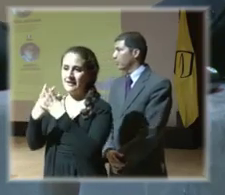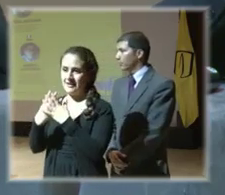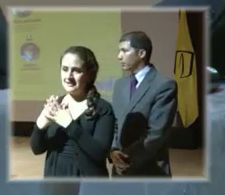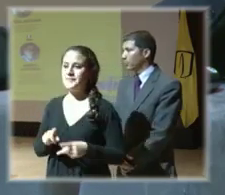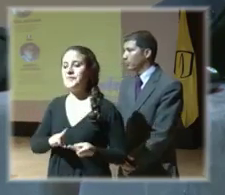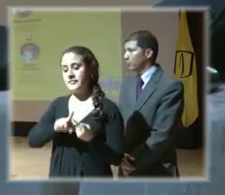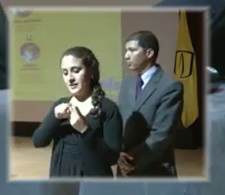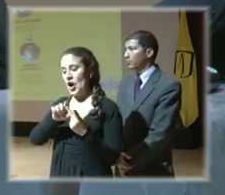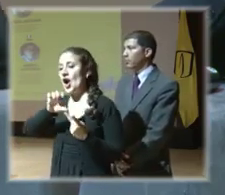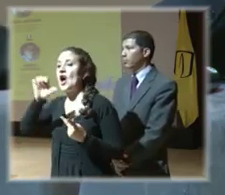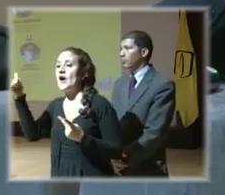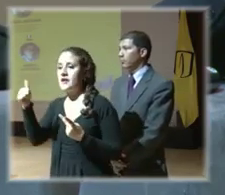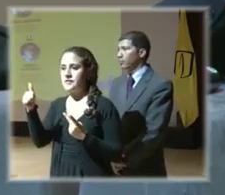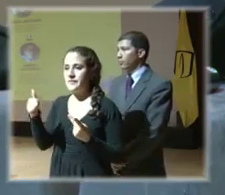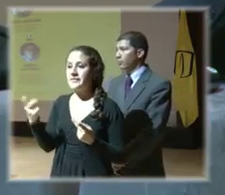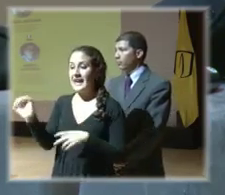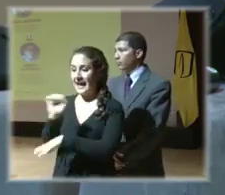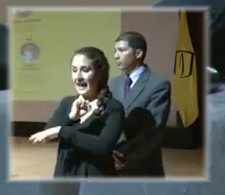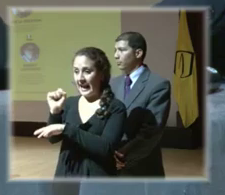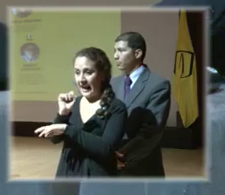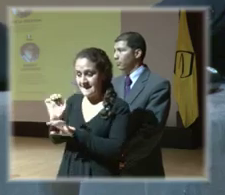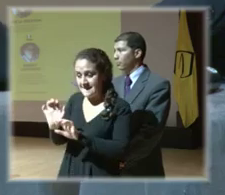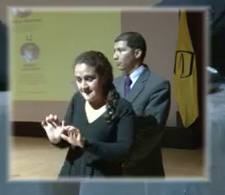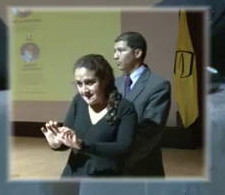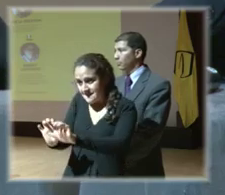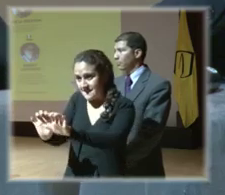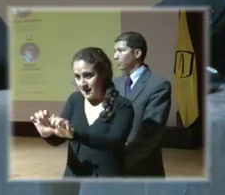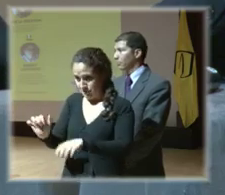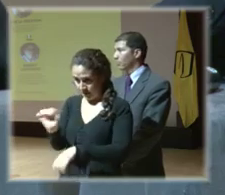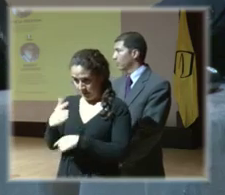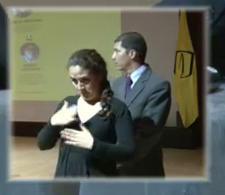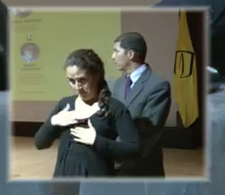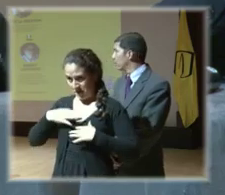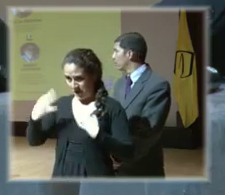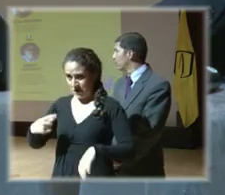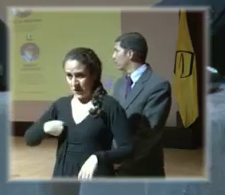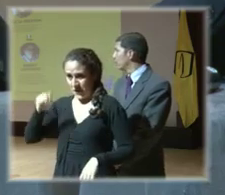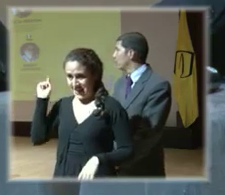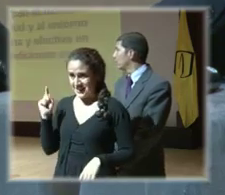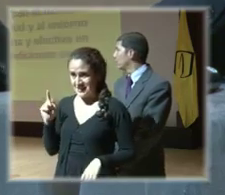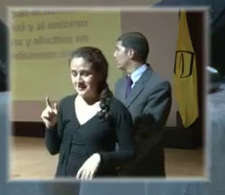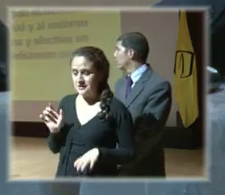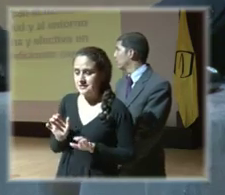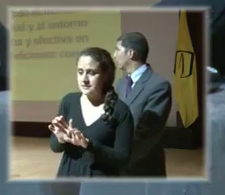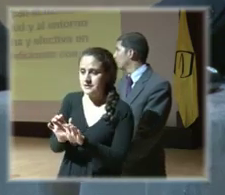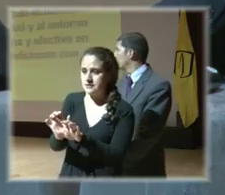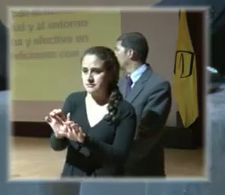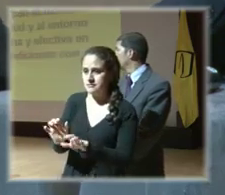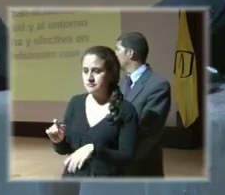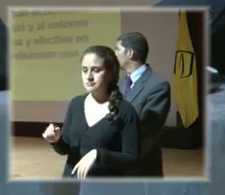estaba empujando un carro, que no era de él, y entonces uno podría pensar